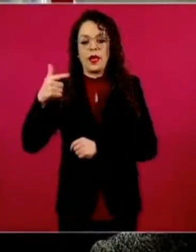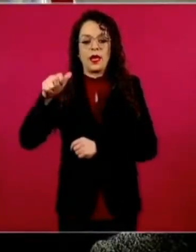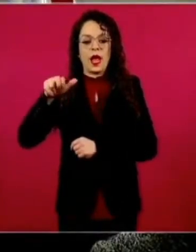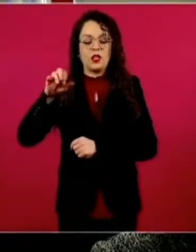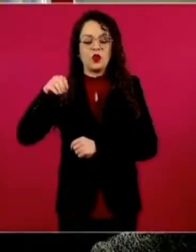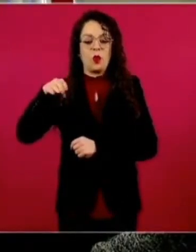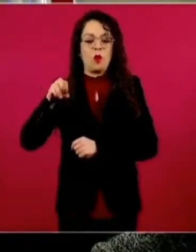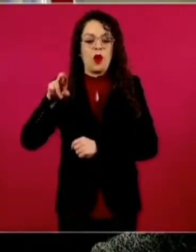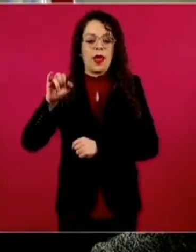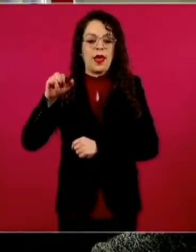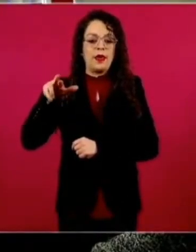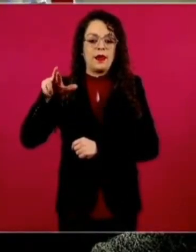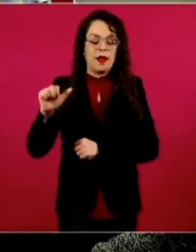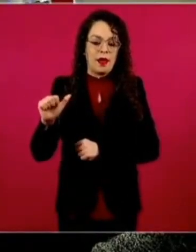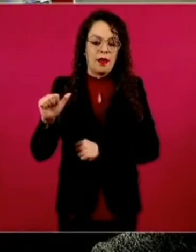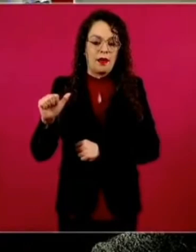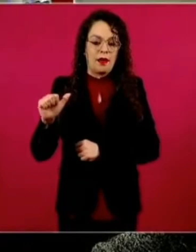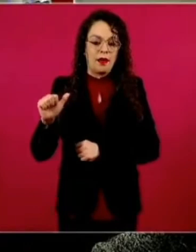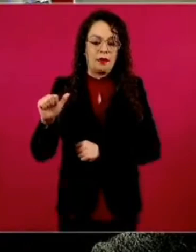Moreira.